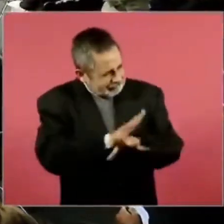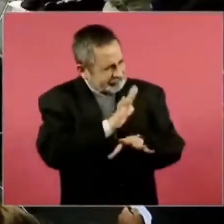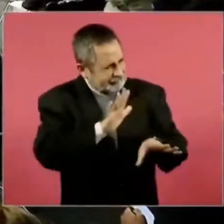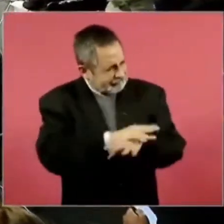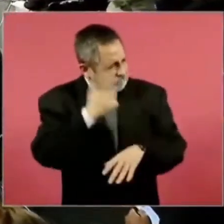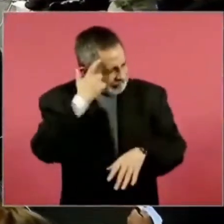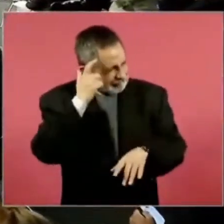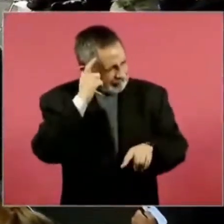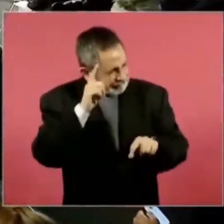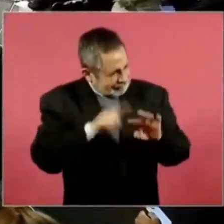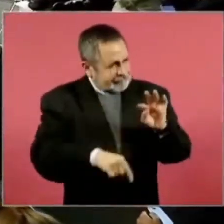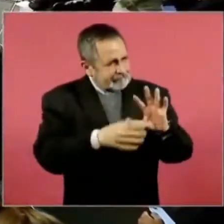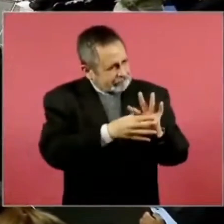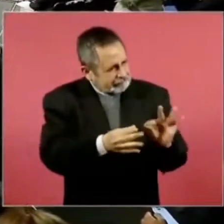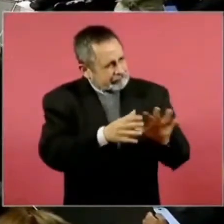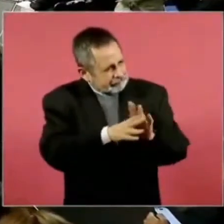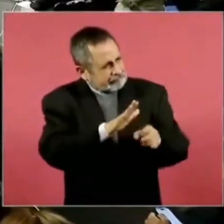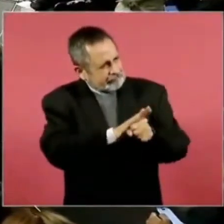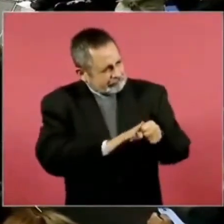y mucho menos